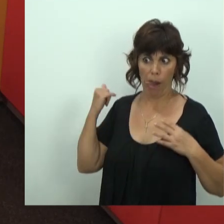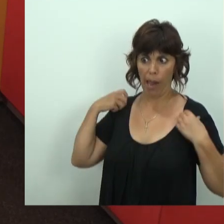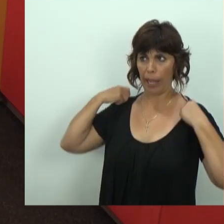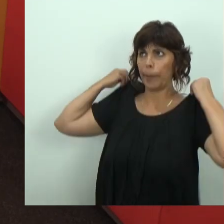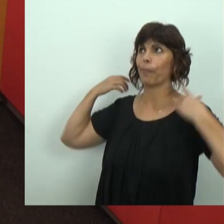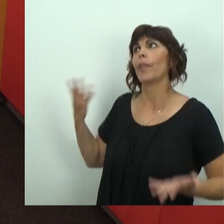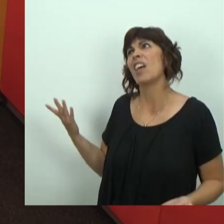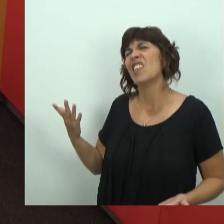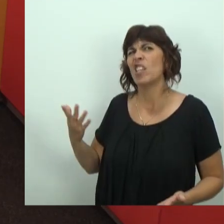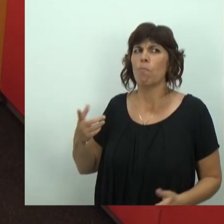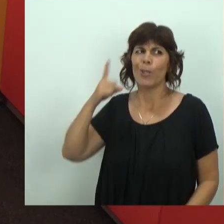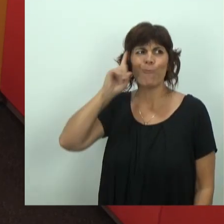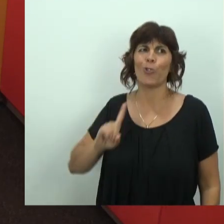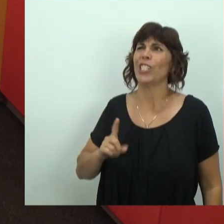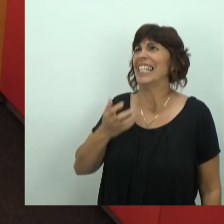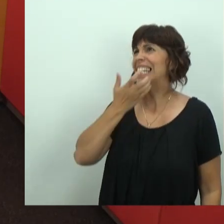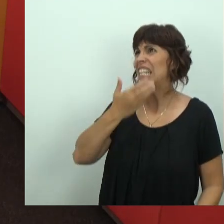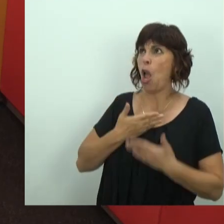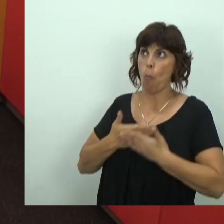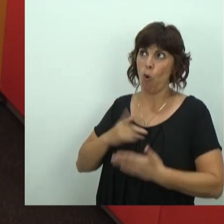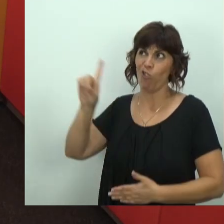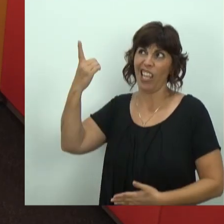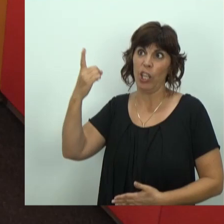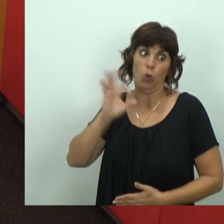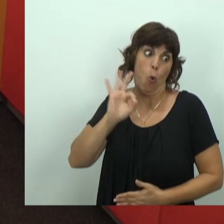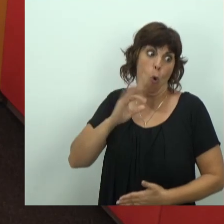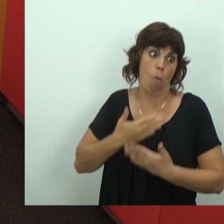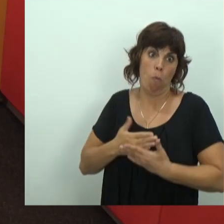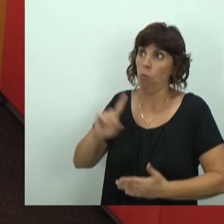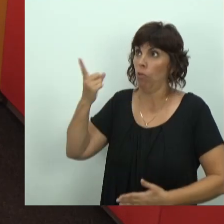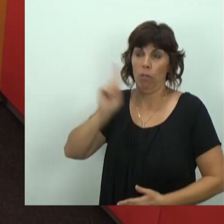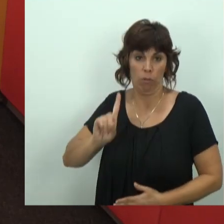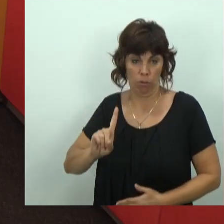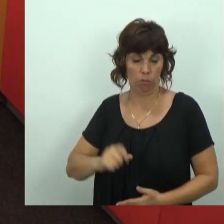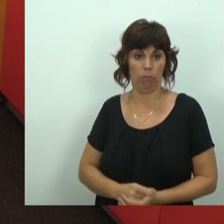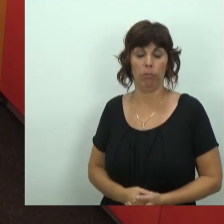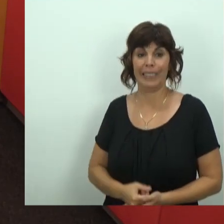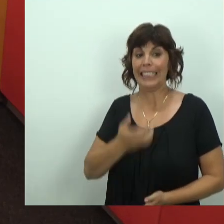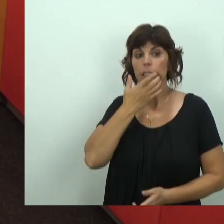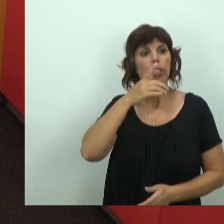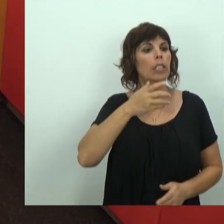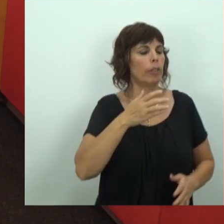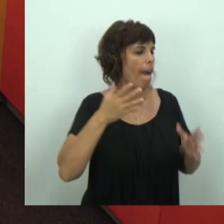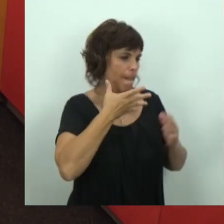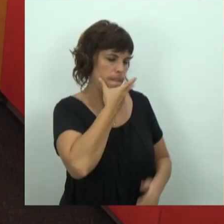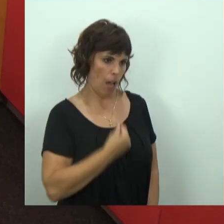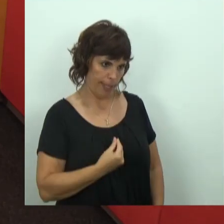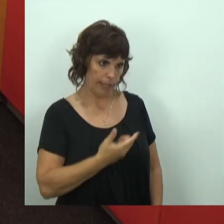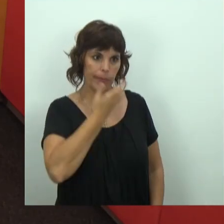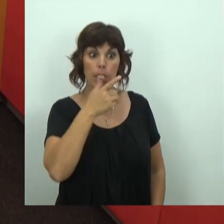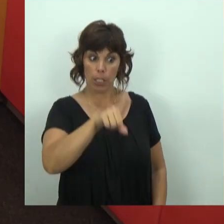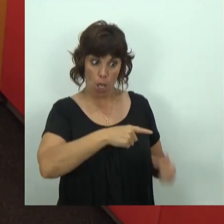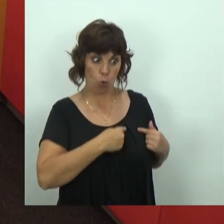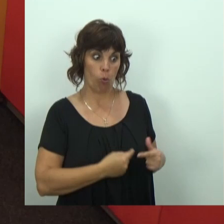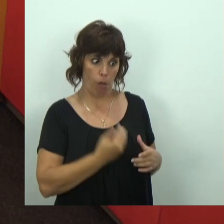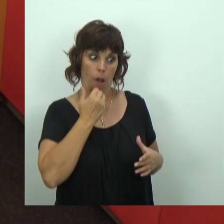quiere cumplir. Es muy fácil, mire. Cuando tú tienes algo en tu corazón y